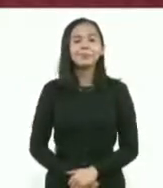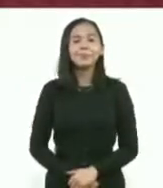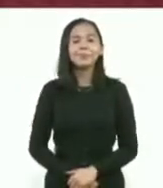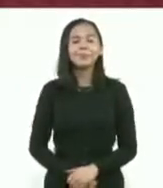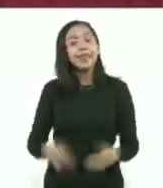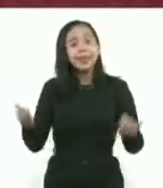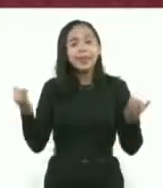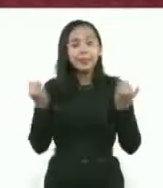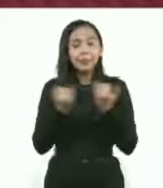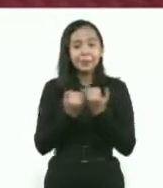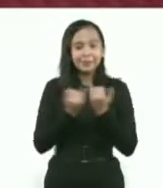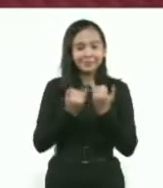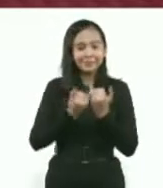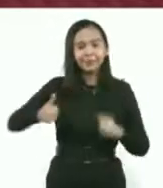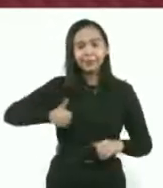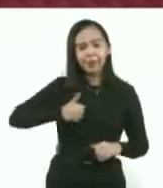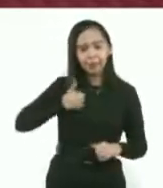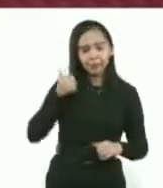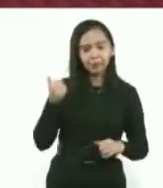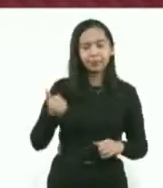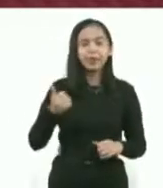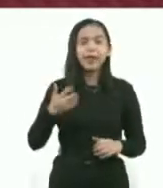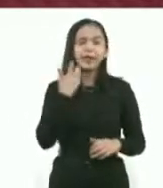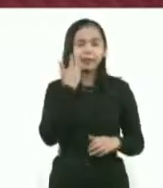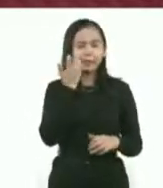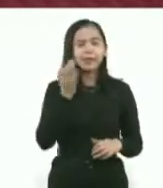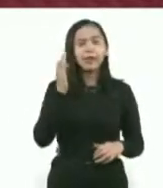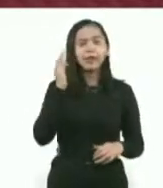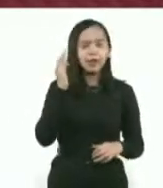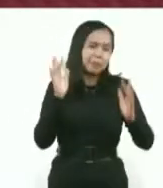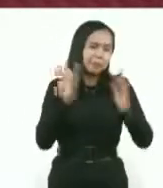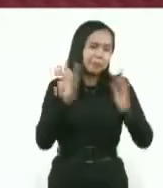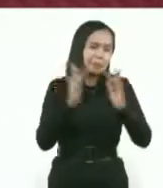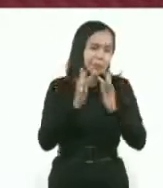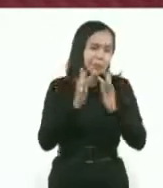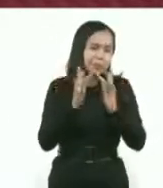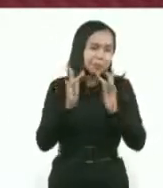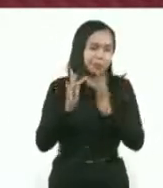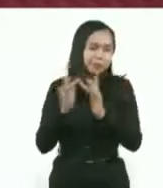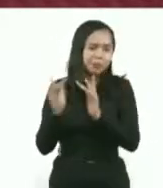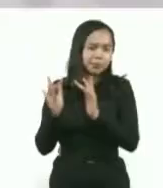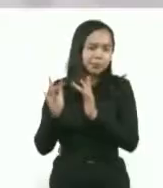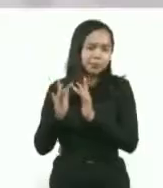Voy a aprovechar para mostrarles en las redes sociales del C5 para